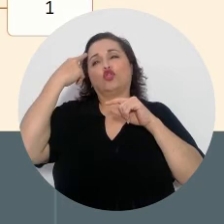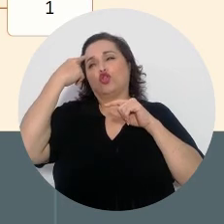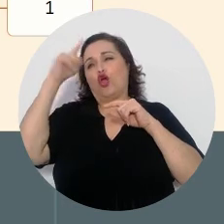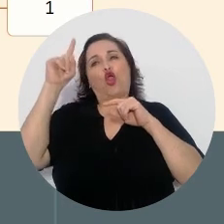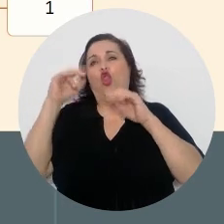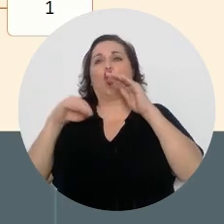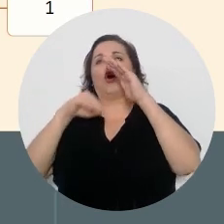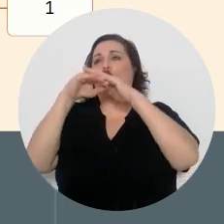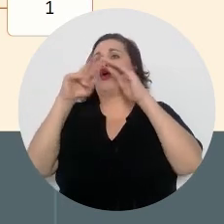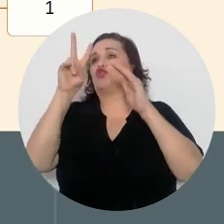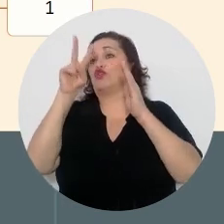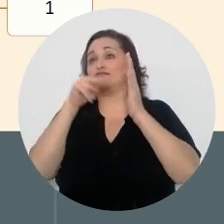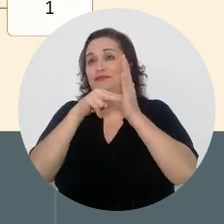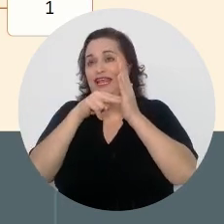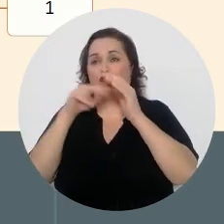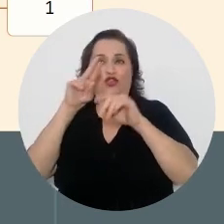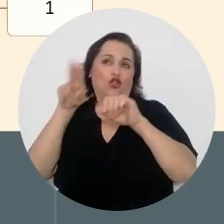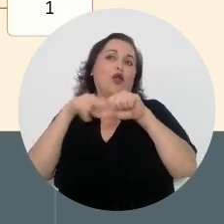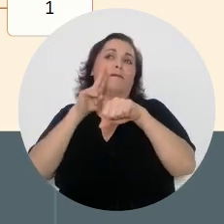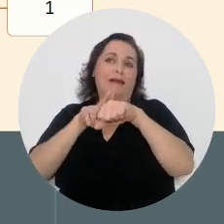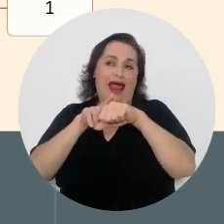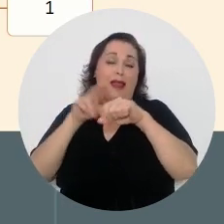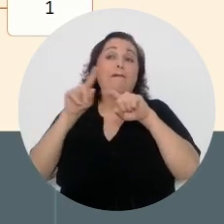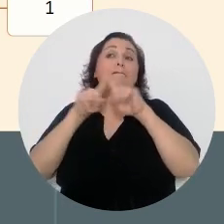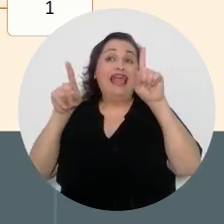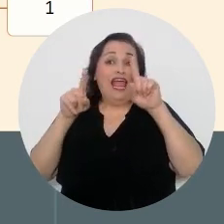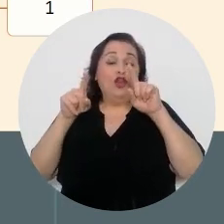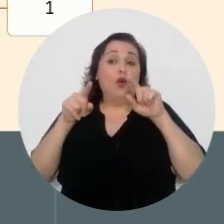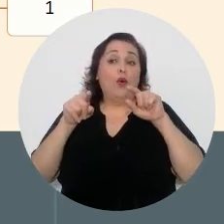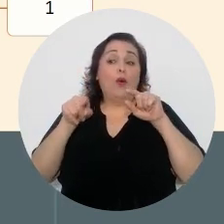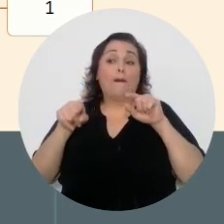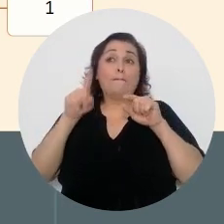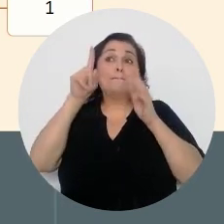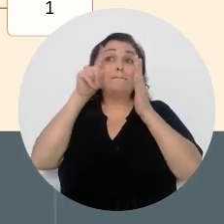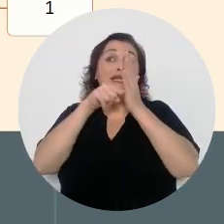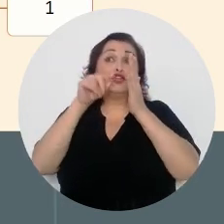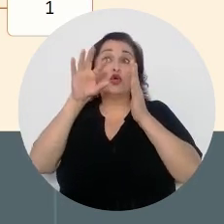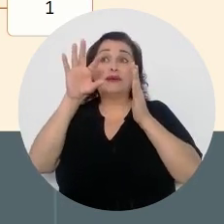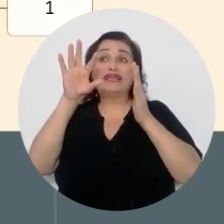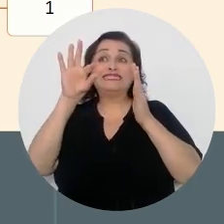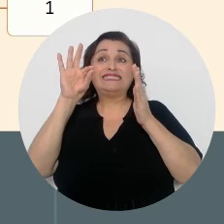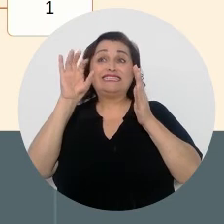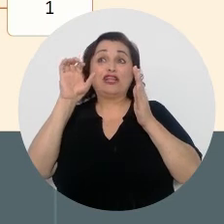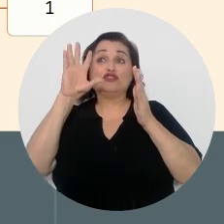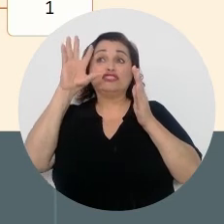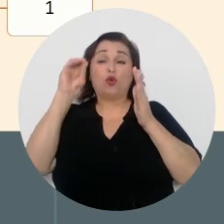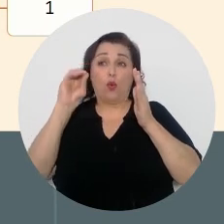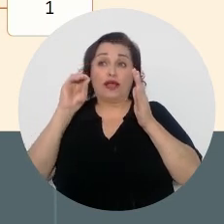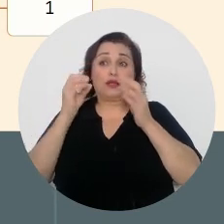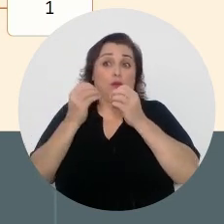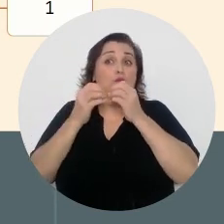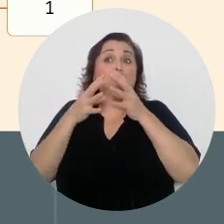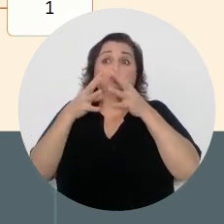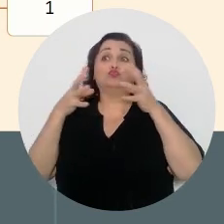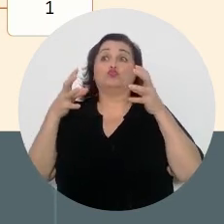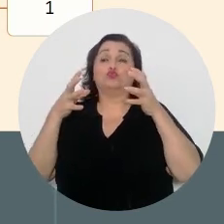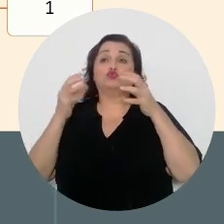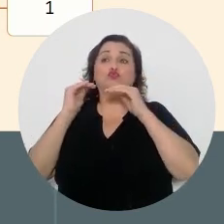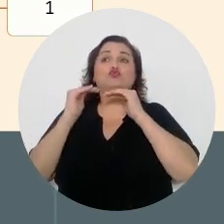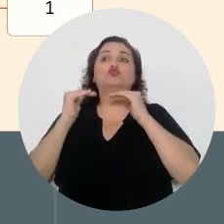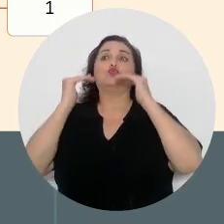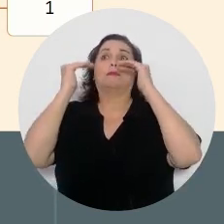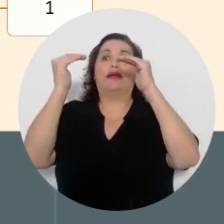por cociente, que es, por así decirlo, lo normal, pero su peso de la votación fue tan